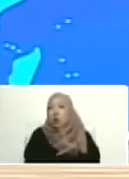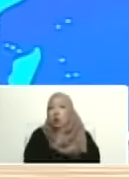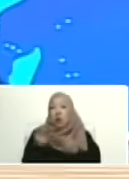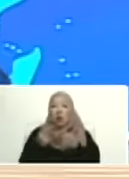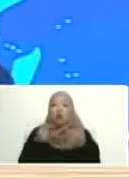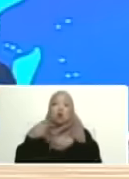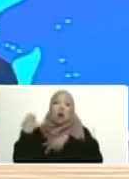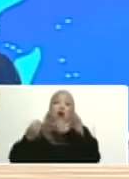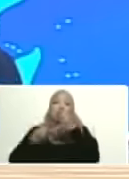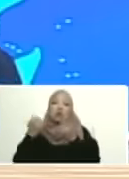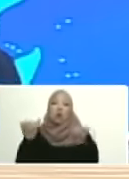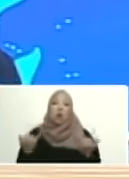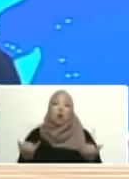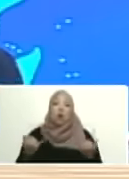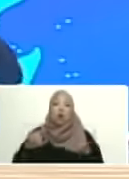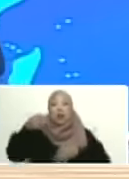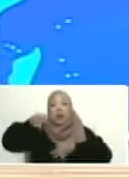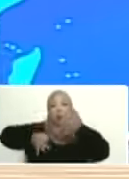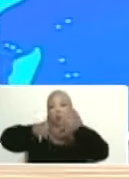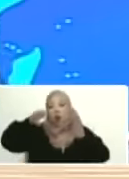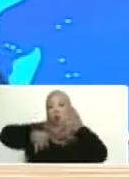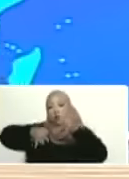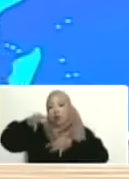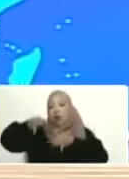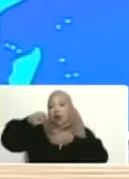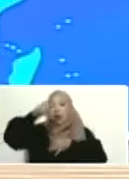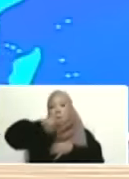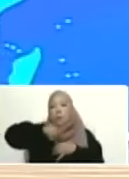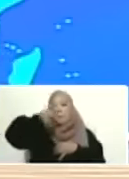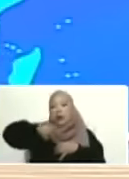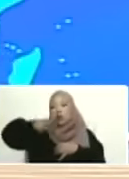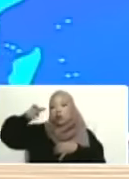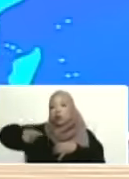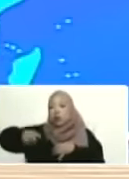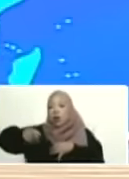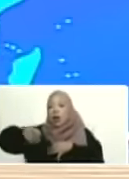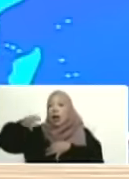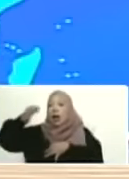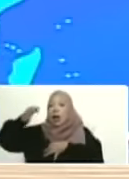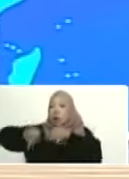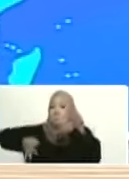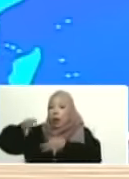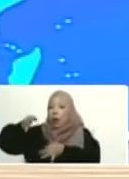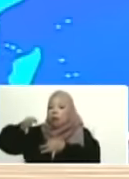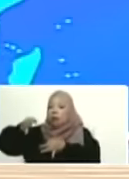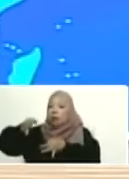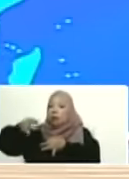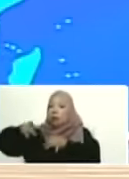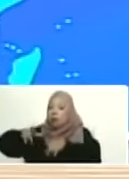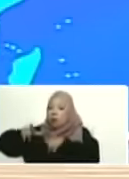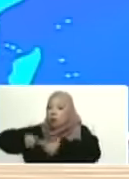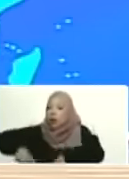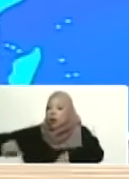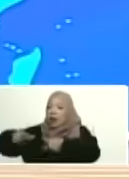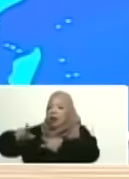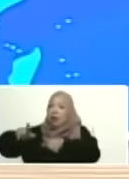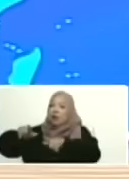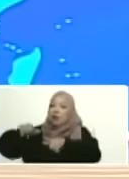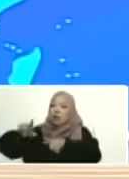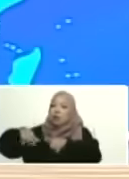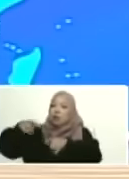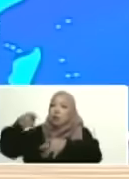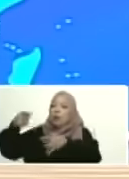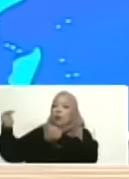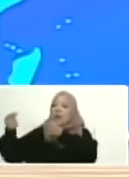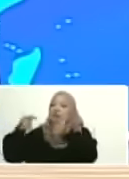para la creación de un tribunal arbitral. los tribunales arbitrales de entonces, ¿saben